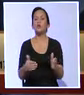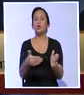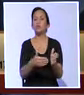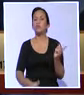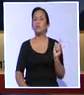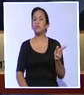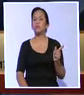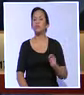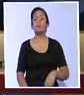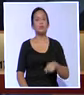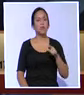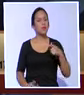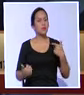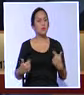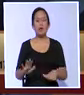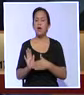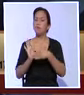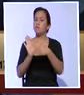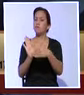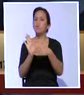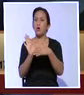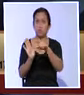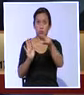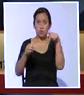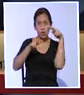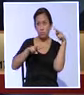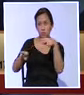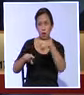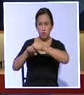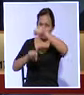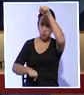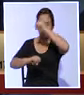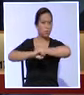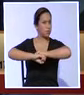demostrado de manera clara